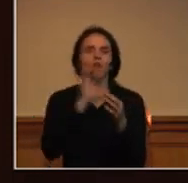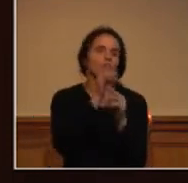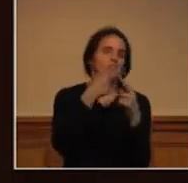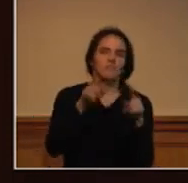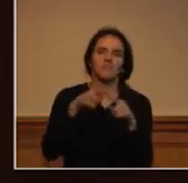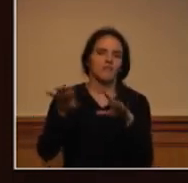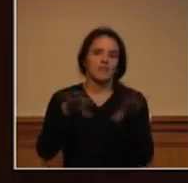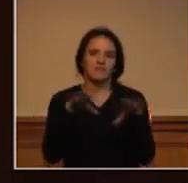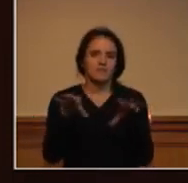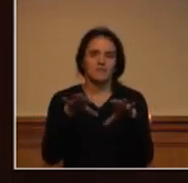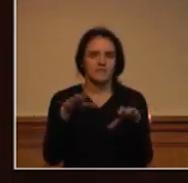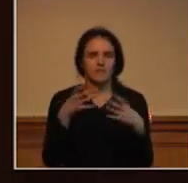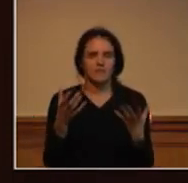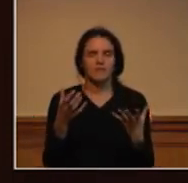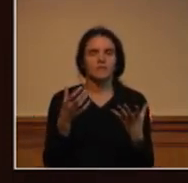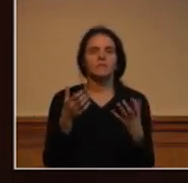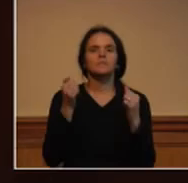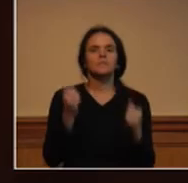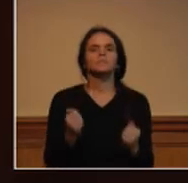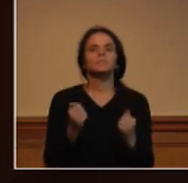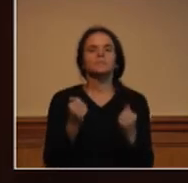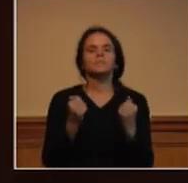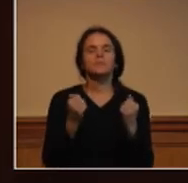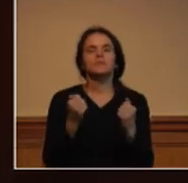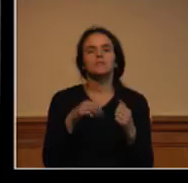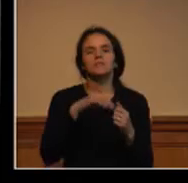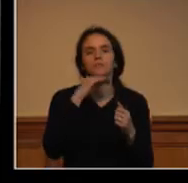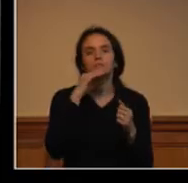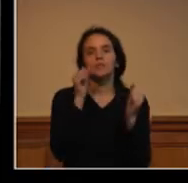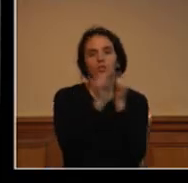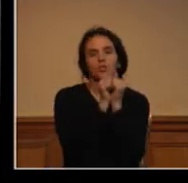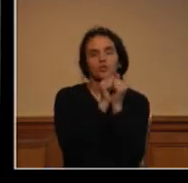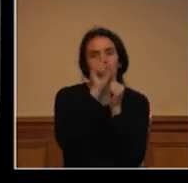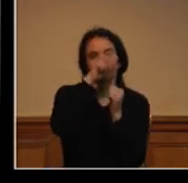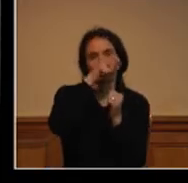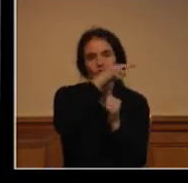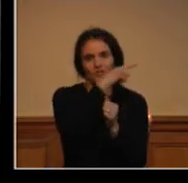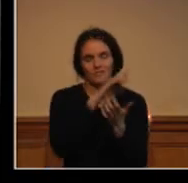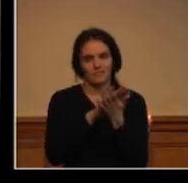actividades que se puedan incluir dentro de este personaje.